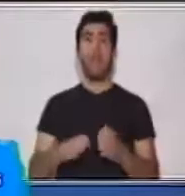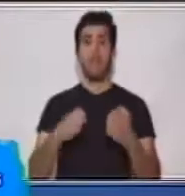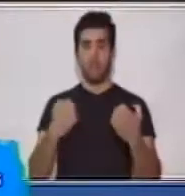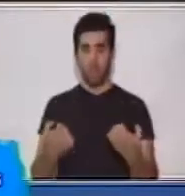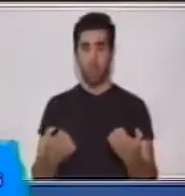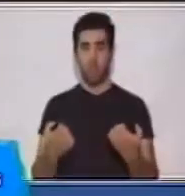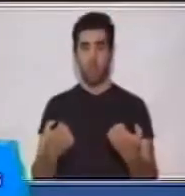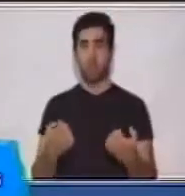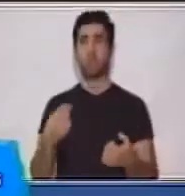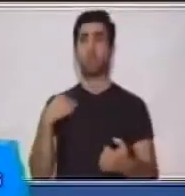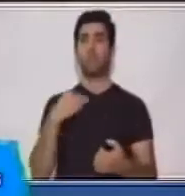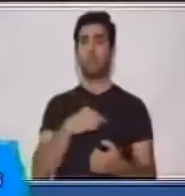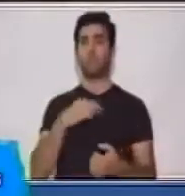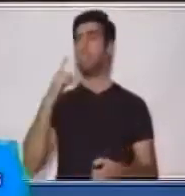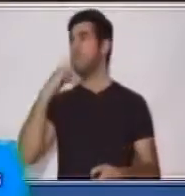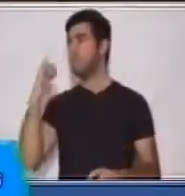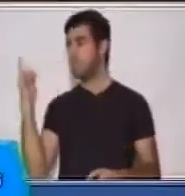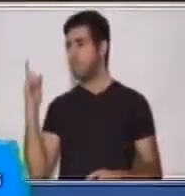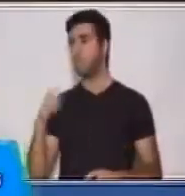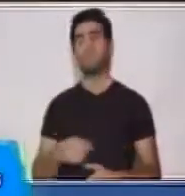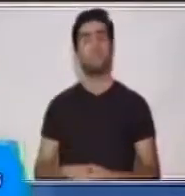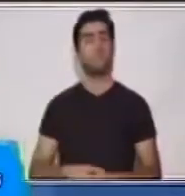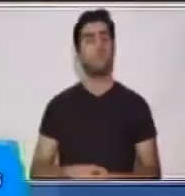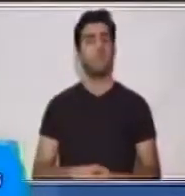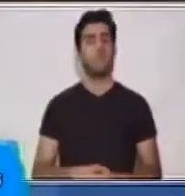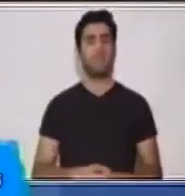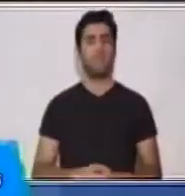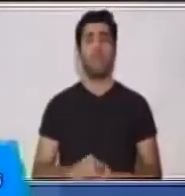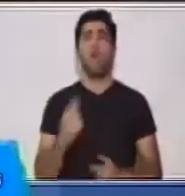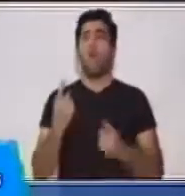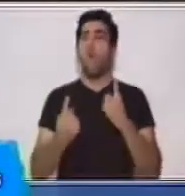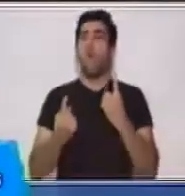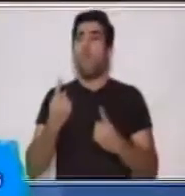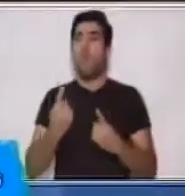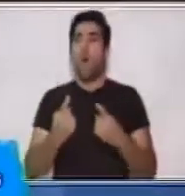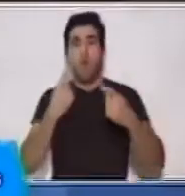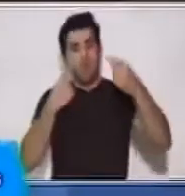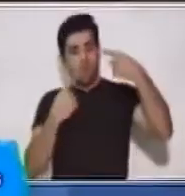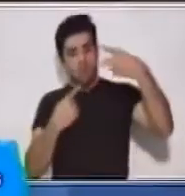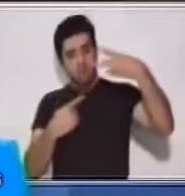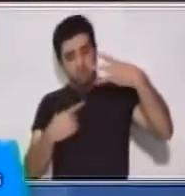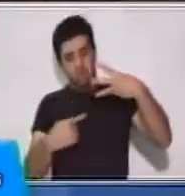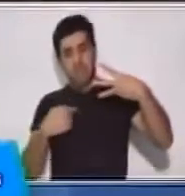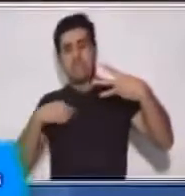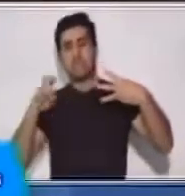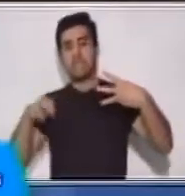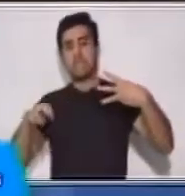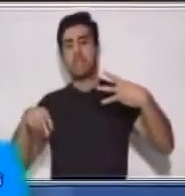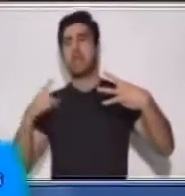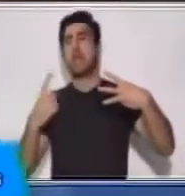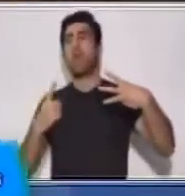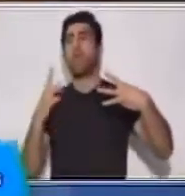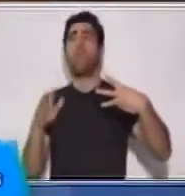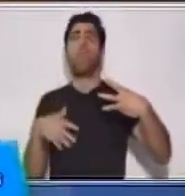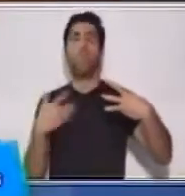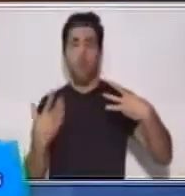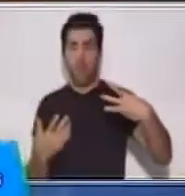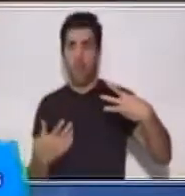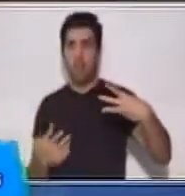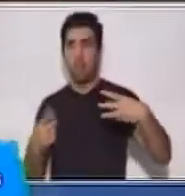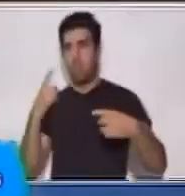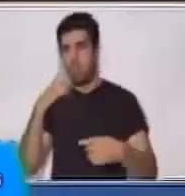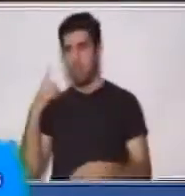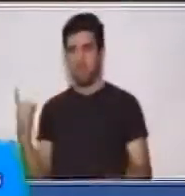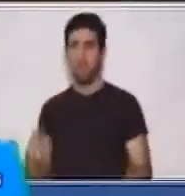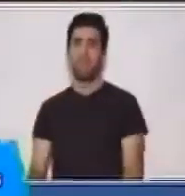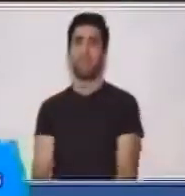que cuál de las tres me va a funcionar. Si va a ser seno del ángulo, coseno del ángulo o tangente